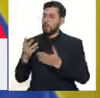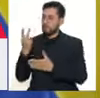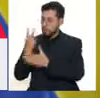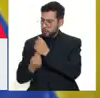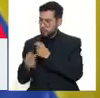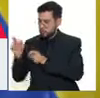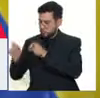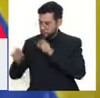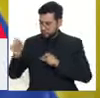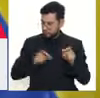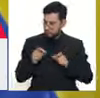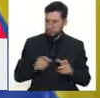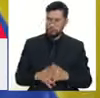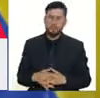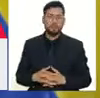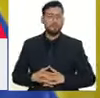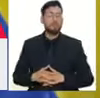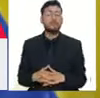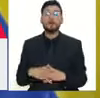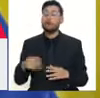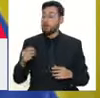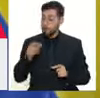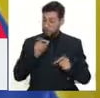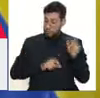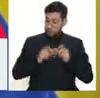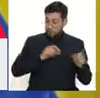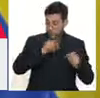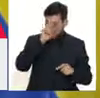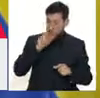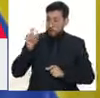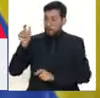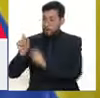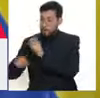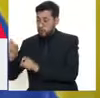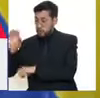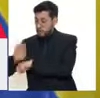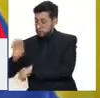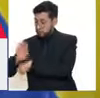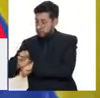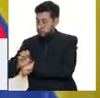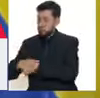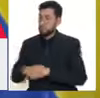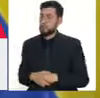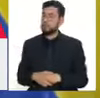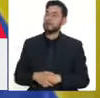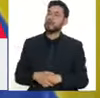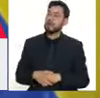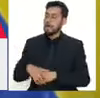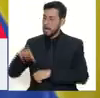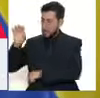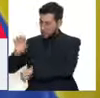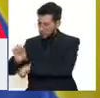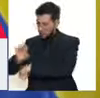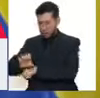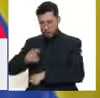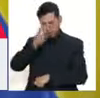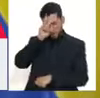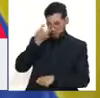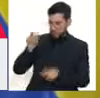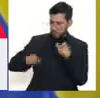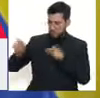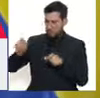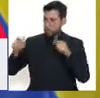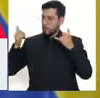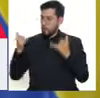nuestros ciudadanos. Nuestros pueblos, Perú y Ecuador, Ecuador y Perú,